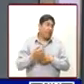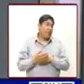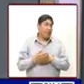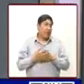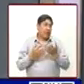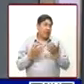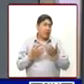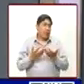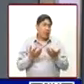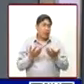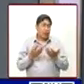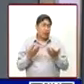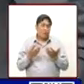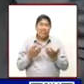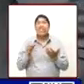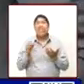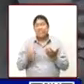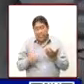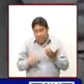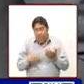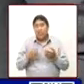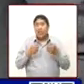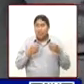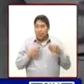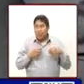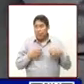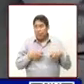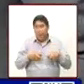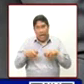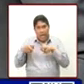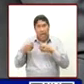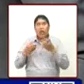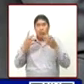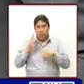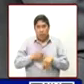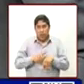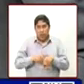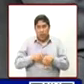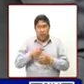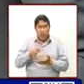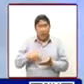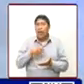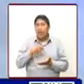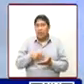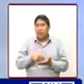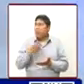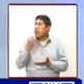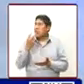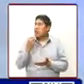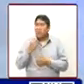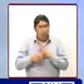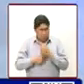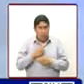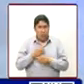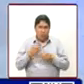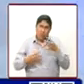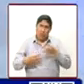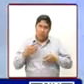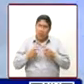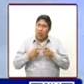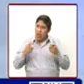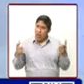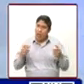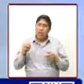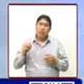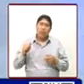Estoy hablando de Die Strong, que tendrá una visita después de mucho tiempo a Trinidad. Después de 12 años va a enfrentar a Gran